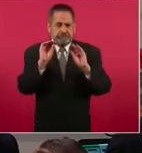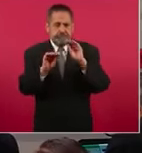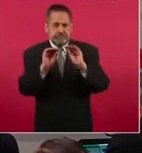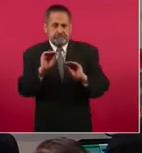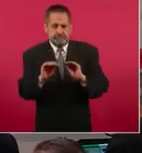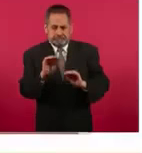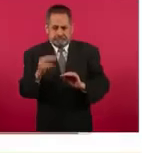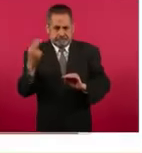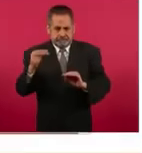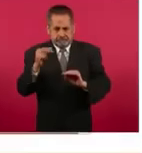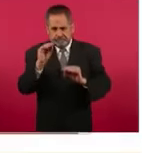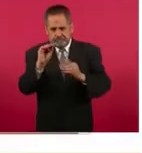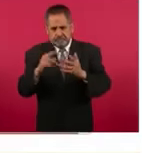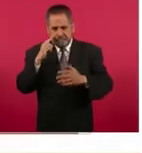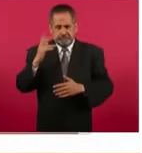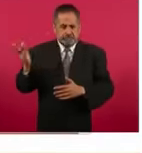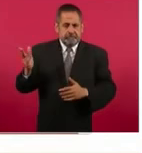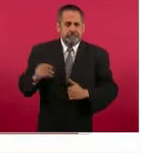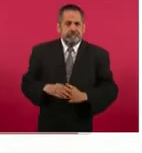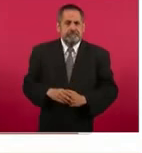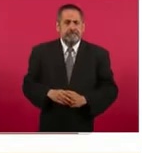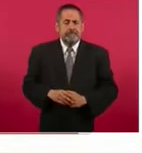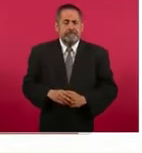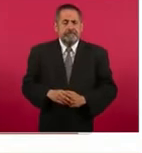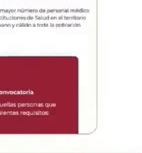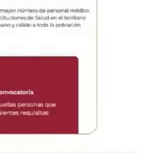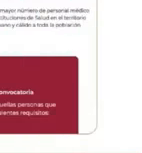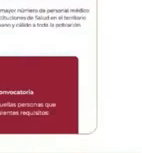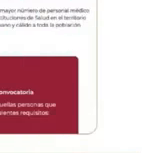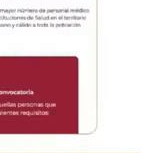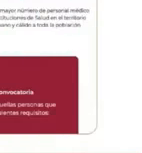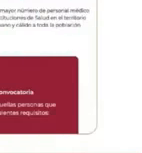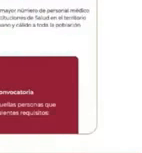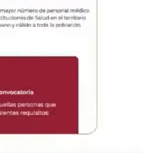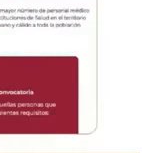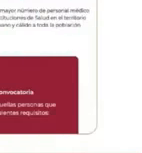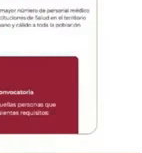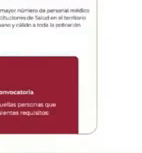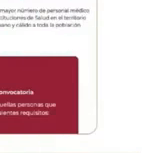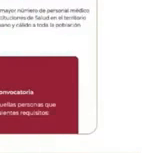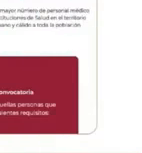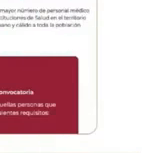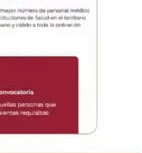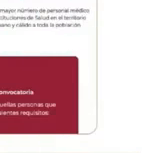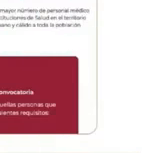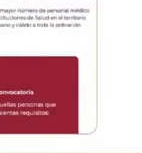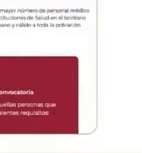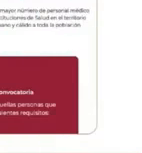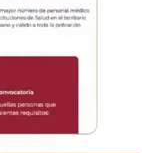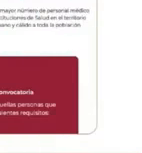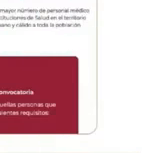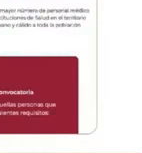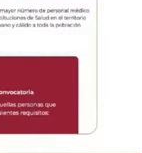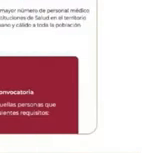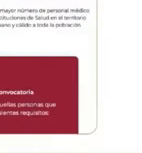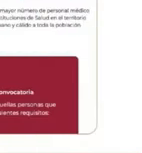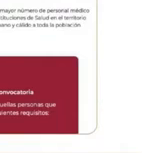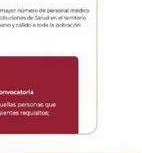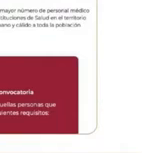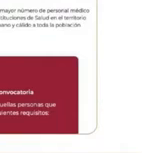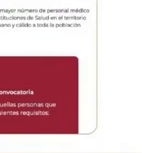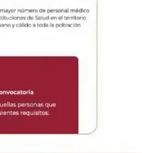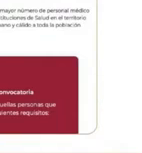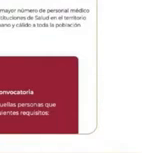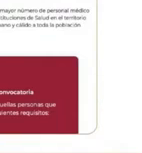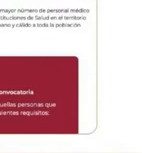registro, completando datos generales, su nombre, la CURP, un RFC y un correo